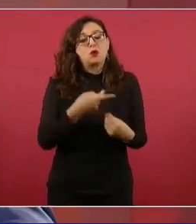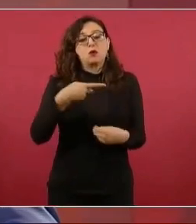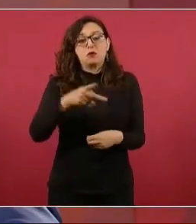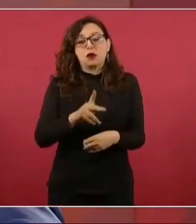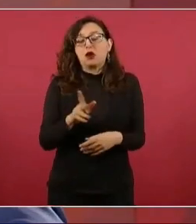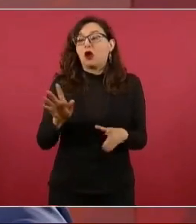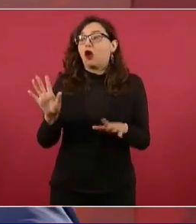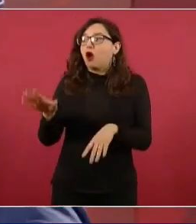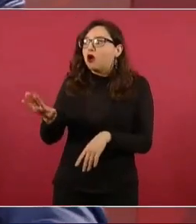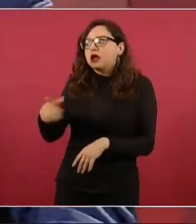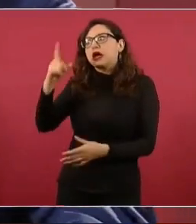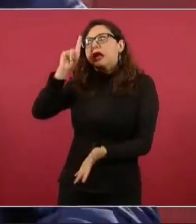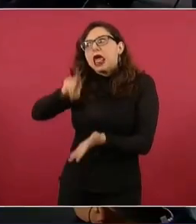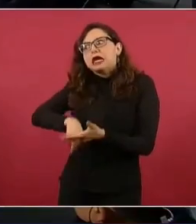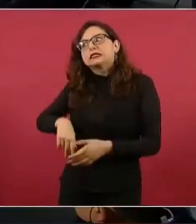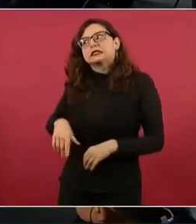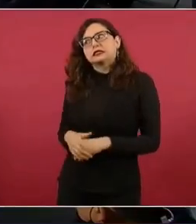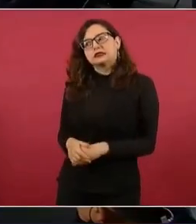que